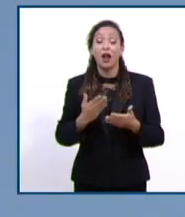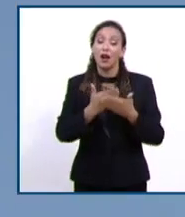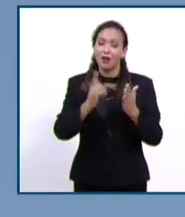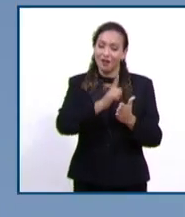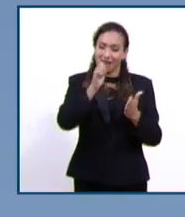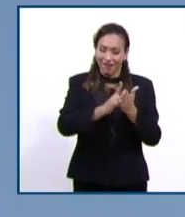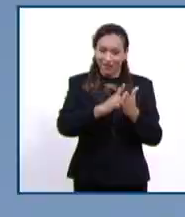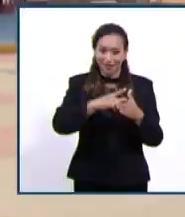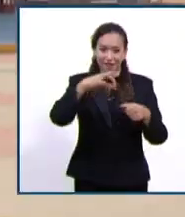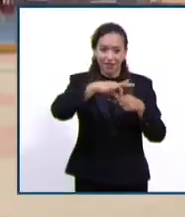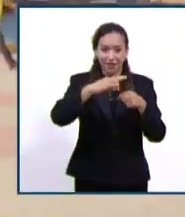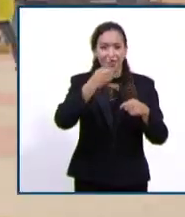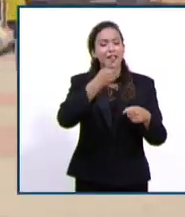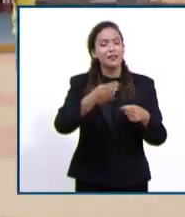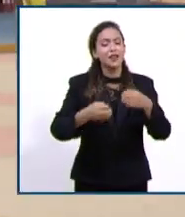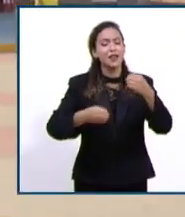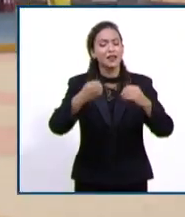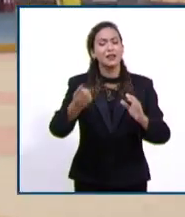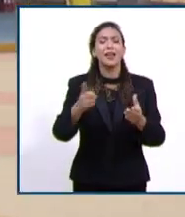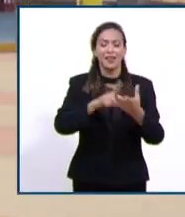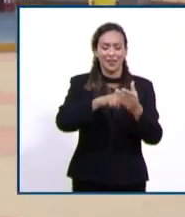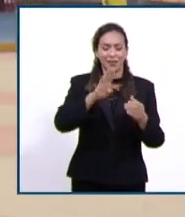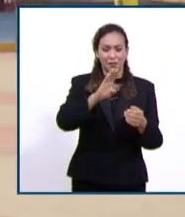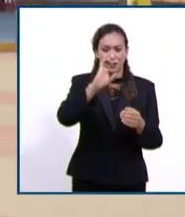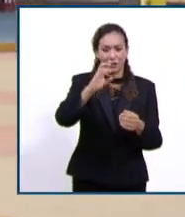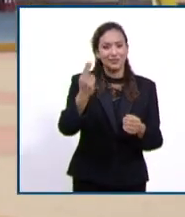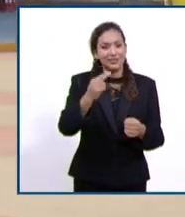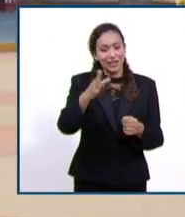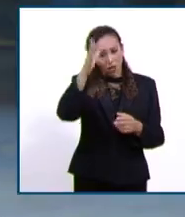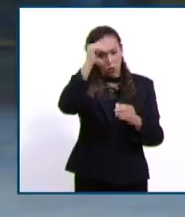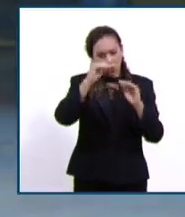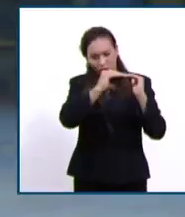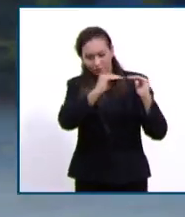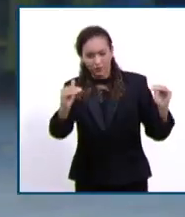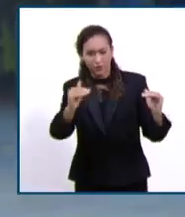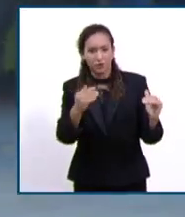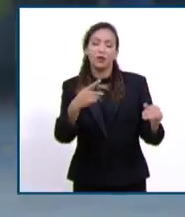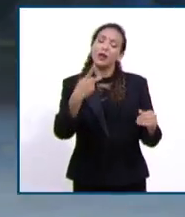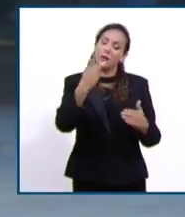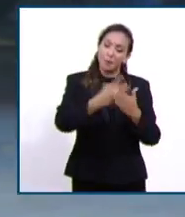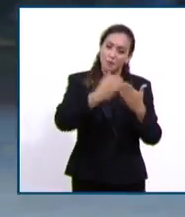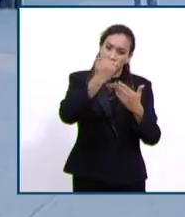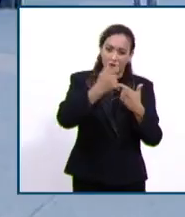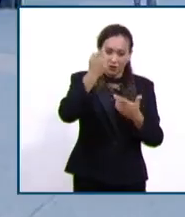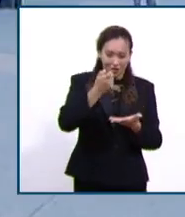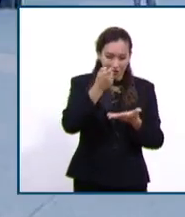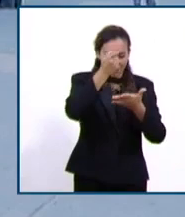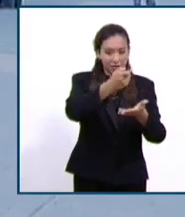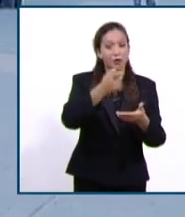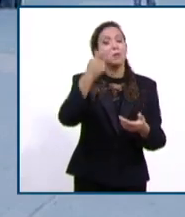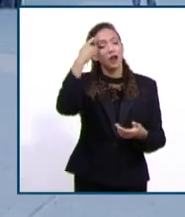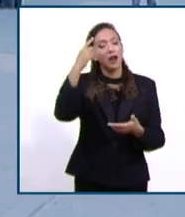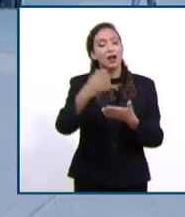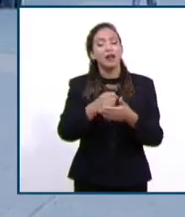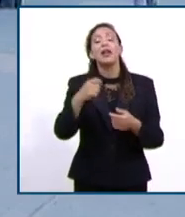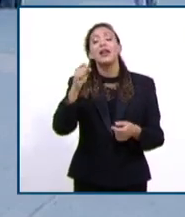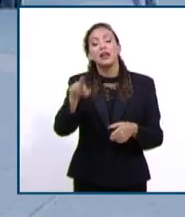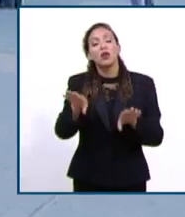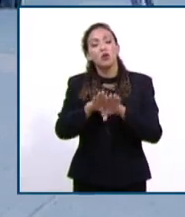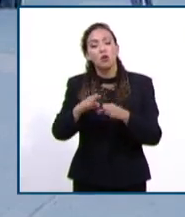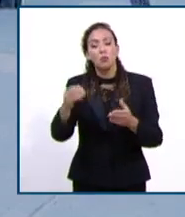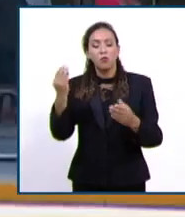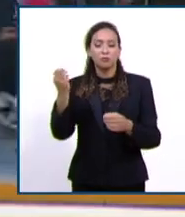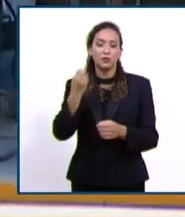que establecían que el Tribunal Electoral local debía aprobar por unanimidad tanto su proyecto de presupuesto de egresos como la realización de